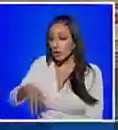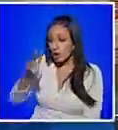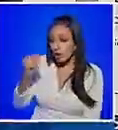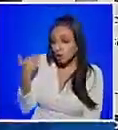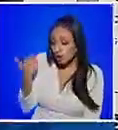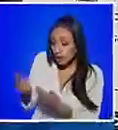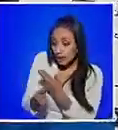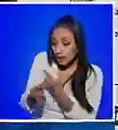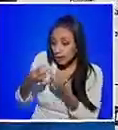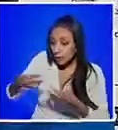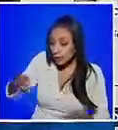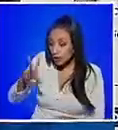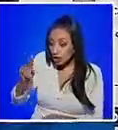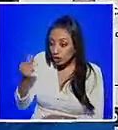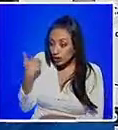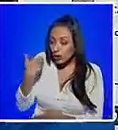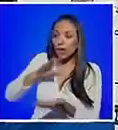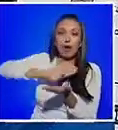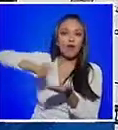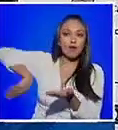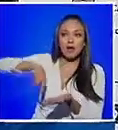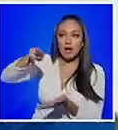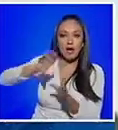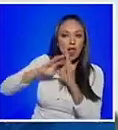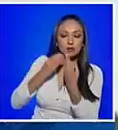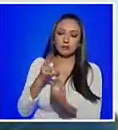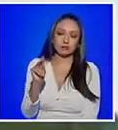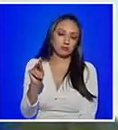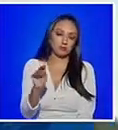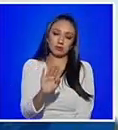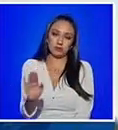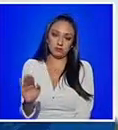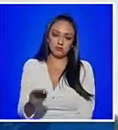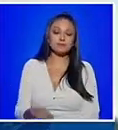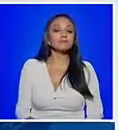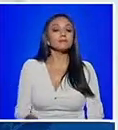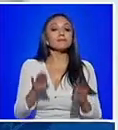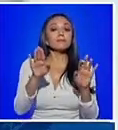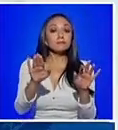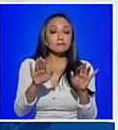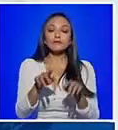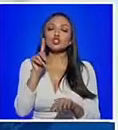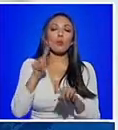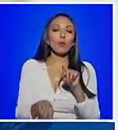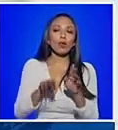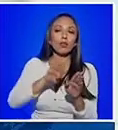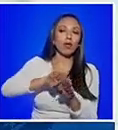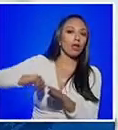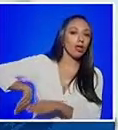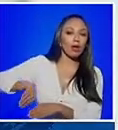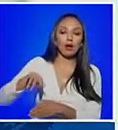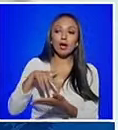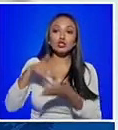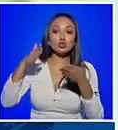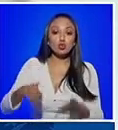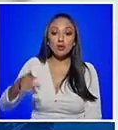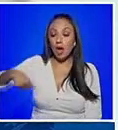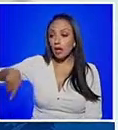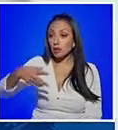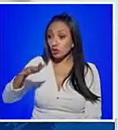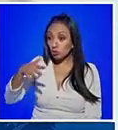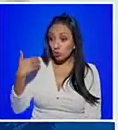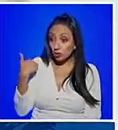contar con los materiales escolares para el regreso a clases. Bajo ningún concepto se puede, en la carencia de uno de estos